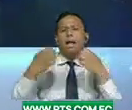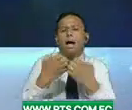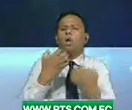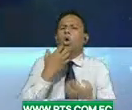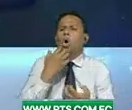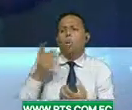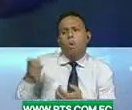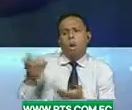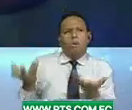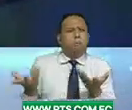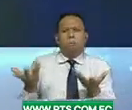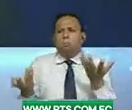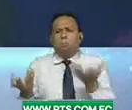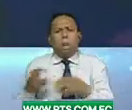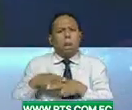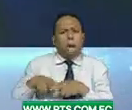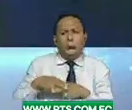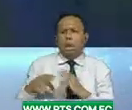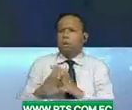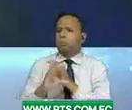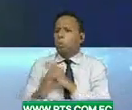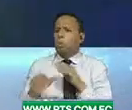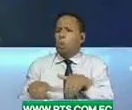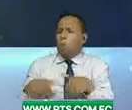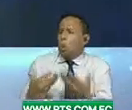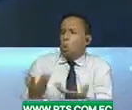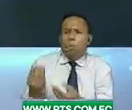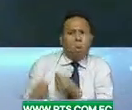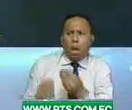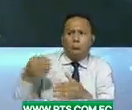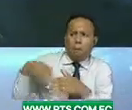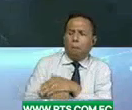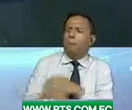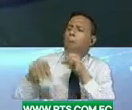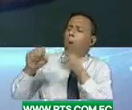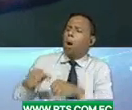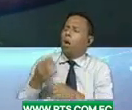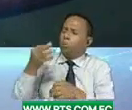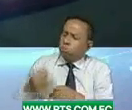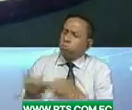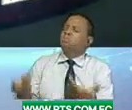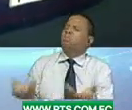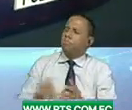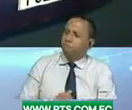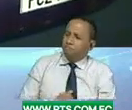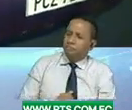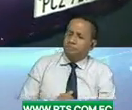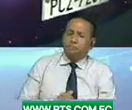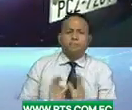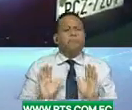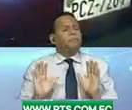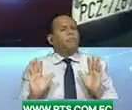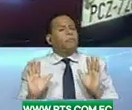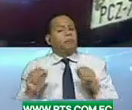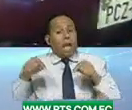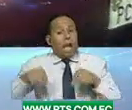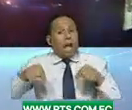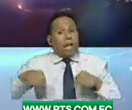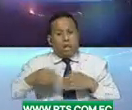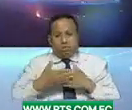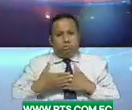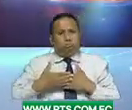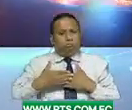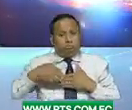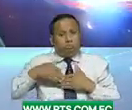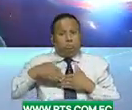taxi, un bus. ¿Cómo llegar al estadio de la manera correcta? No, solamente hasta aquí nomás llegan y retornan. Ahí se